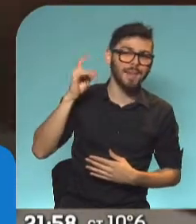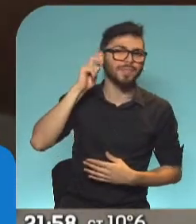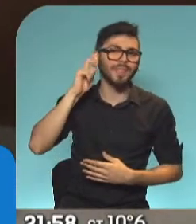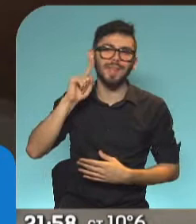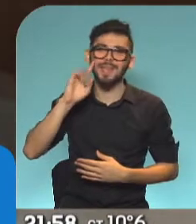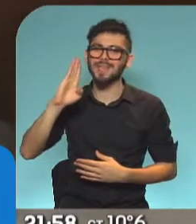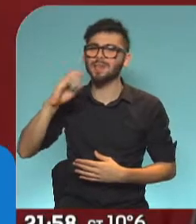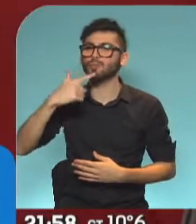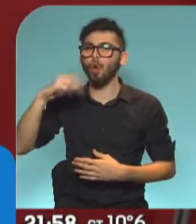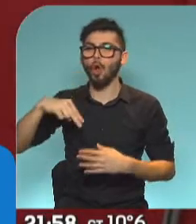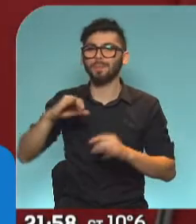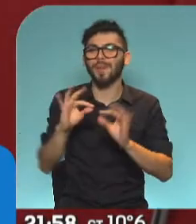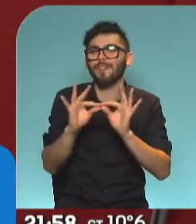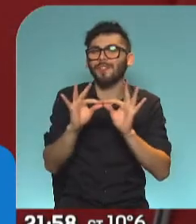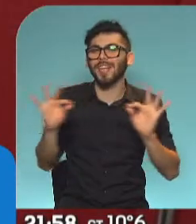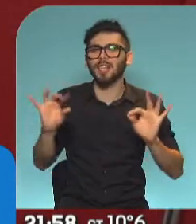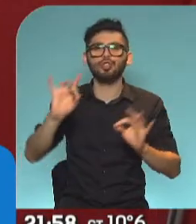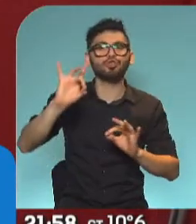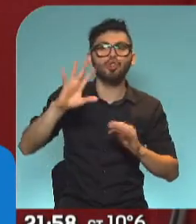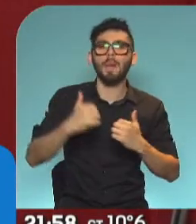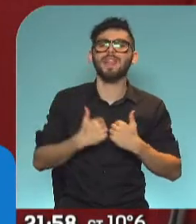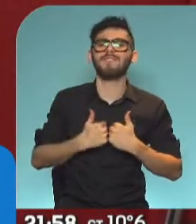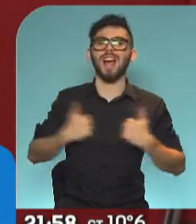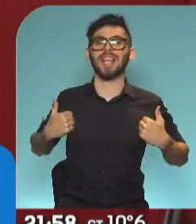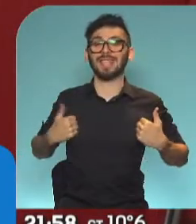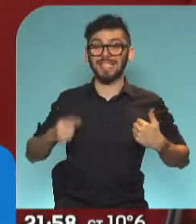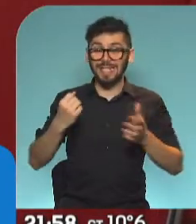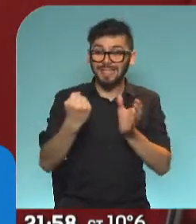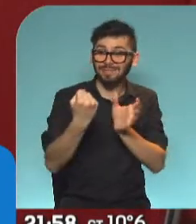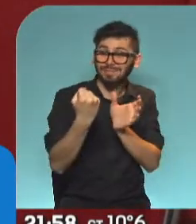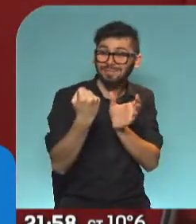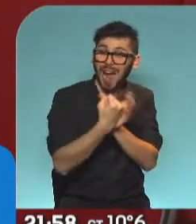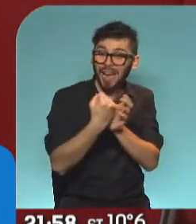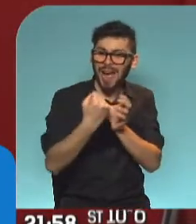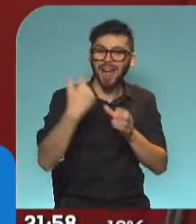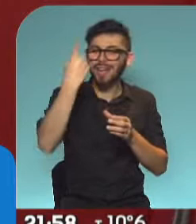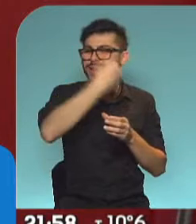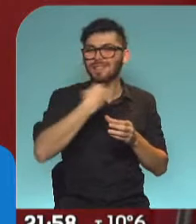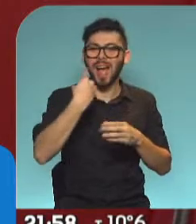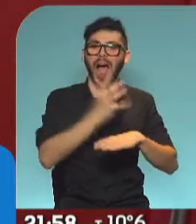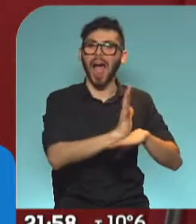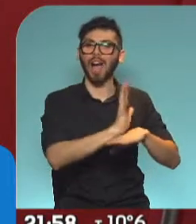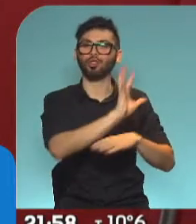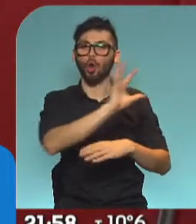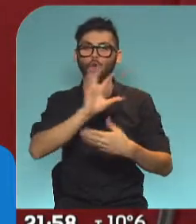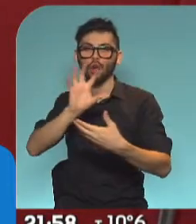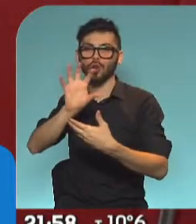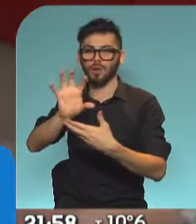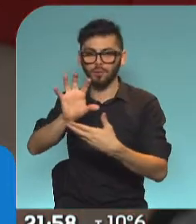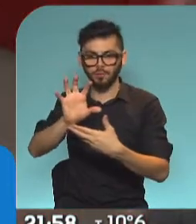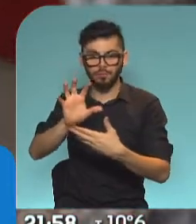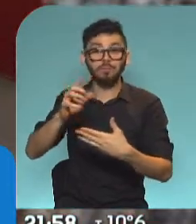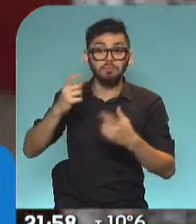para valientes. Es más, le puso una ilustración de la cara del actor. La profesora ahora debe lidiar con